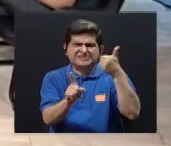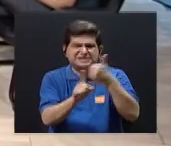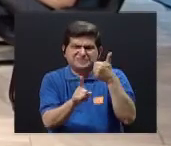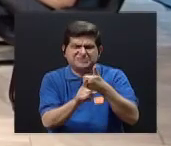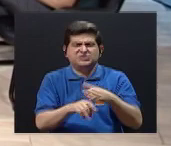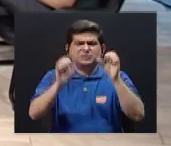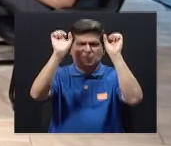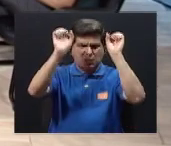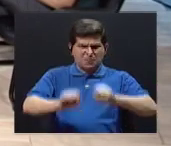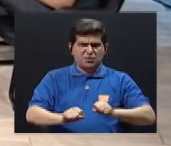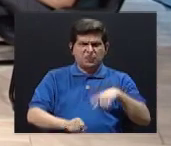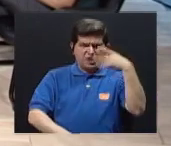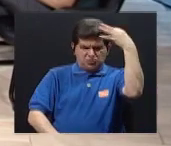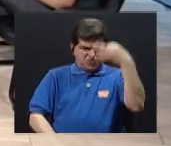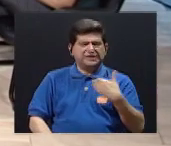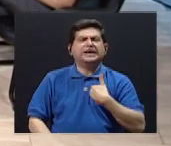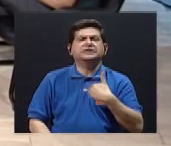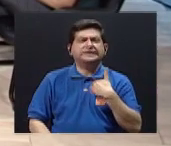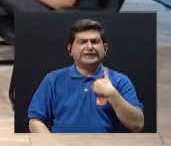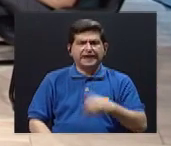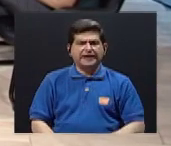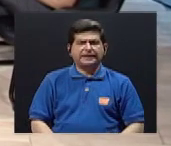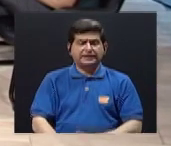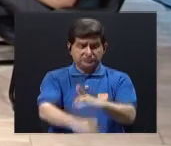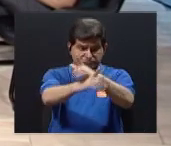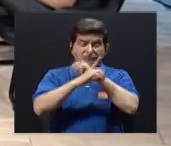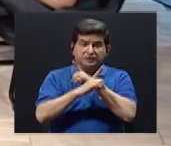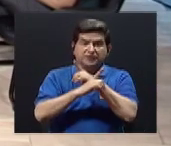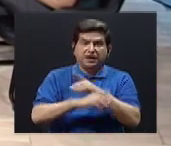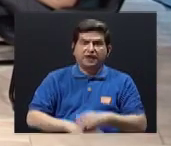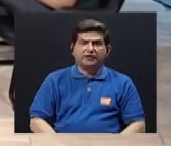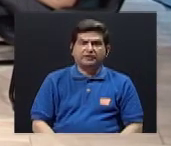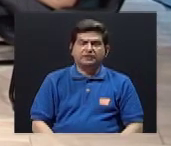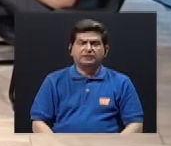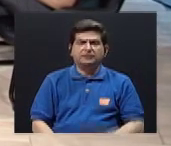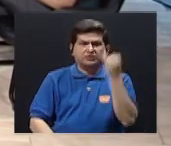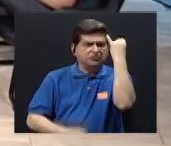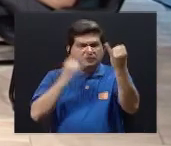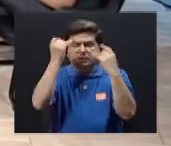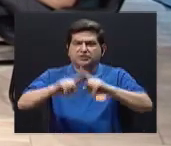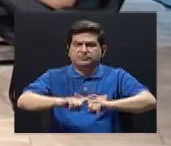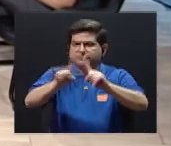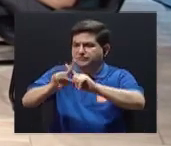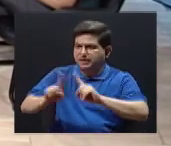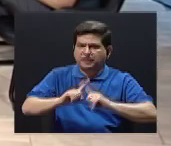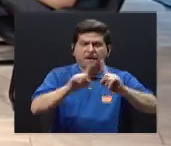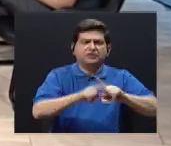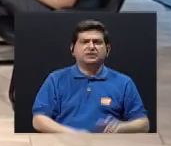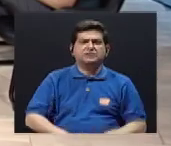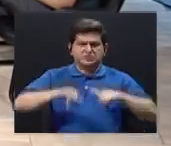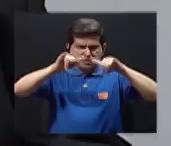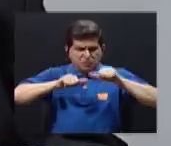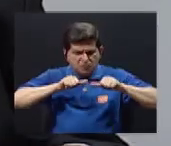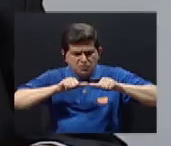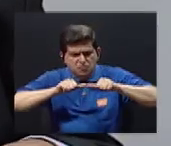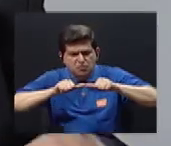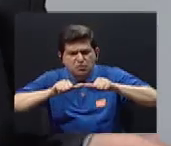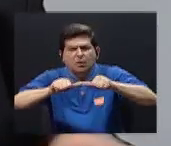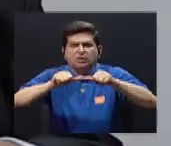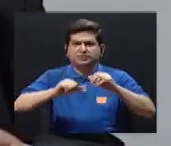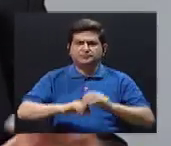como tal, de poder tomar una posición, defenderla, digamos, con argumentos, y que se va